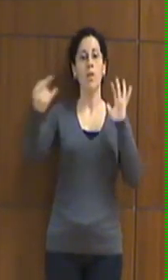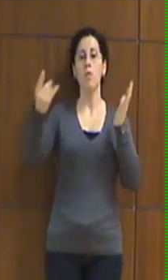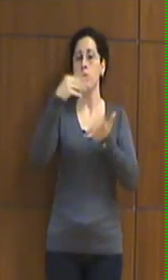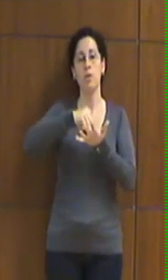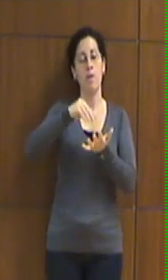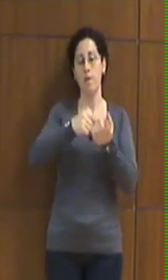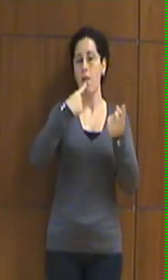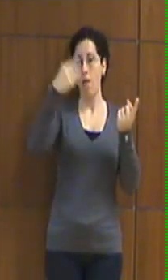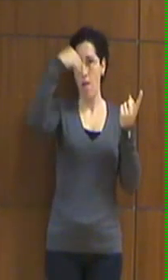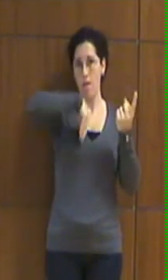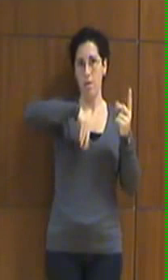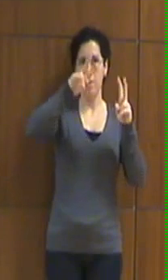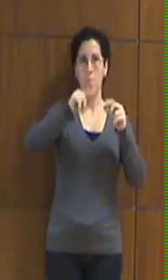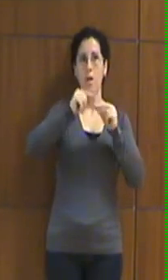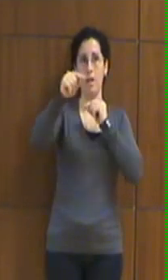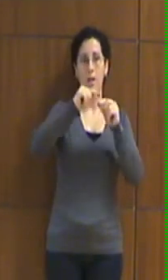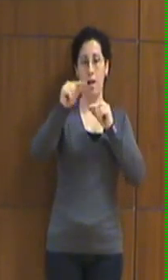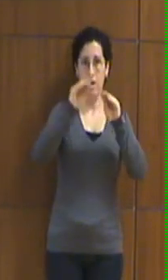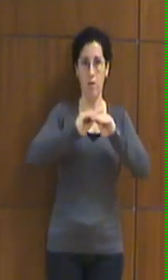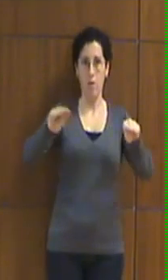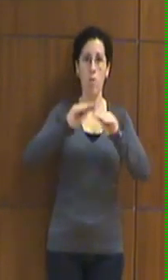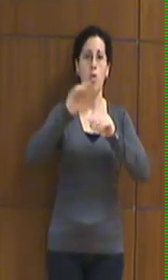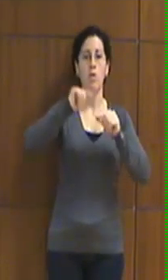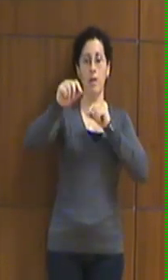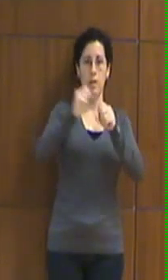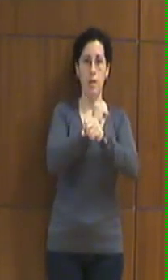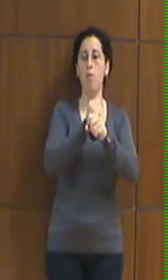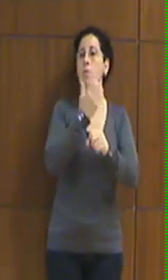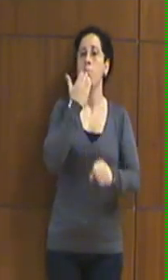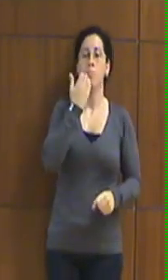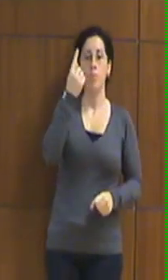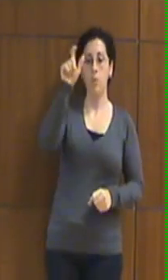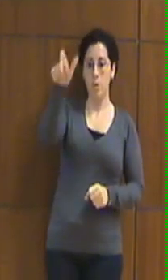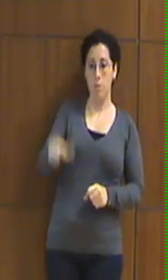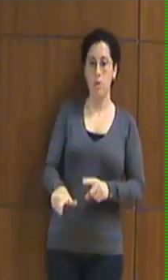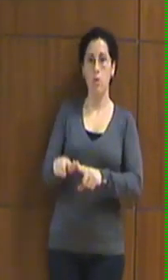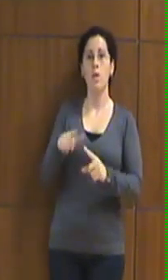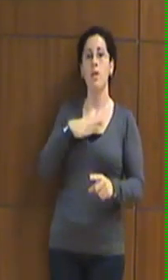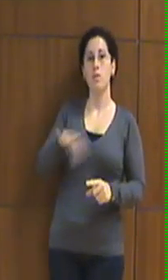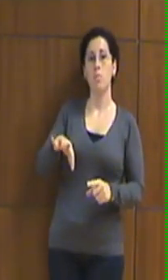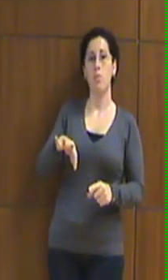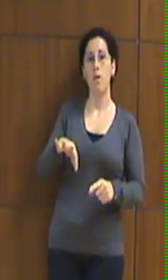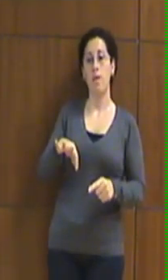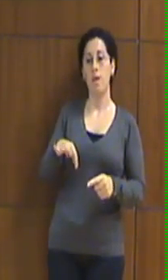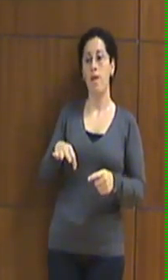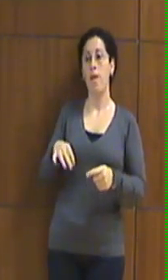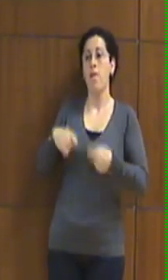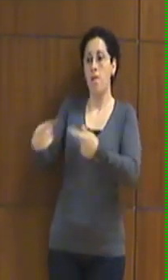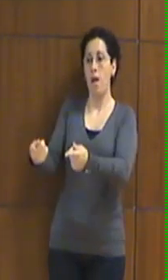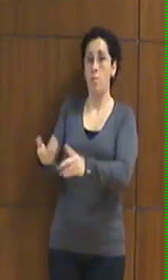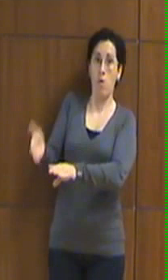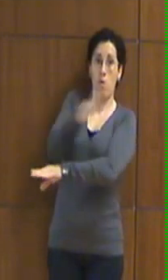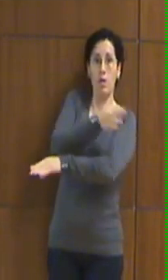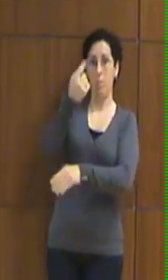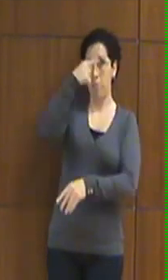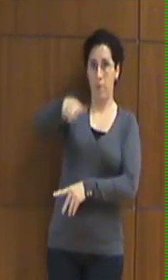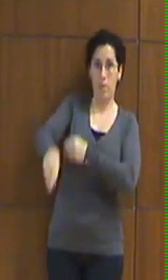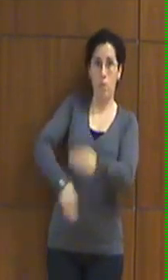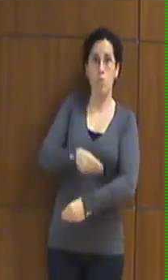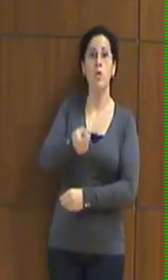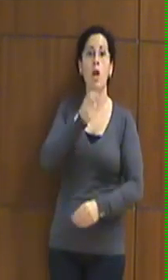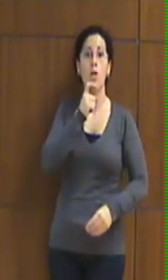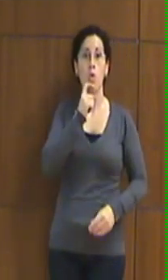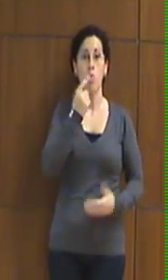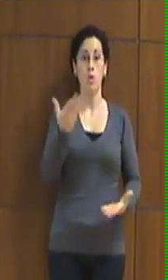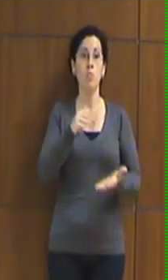que a una persona le podamos dar, por ejemplo, un ordenador, pero el problema es que tiene que saber utilizarlo. Y eso muchas veces en nuestra gente también es